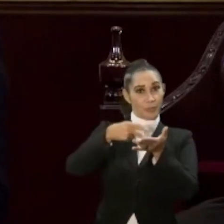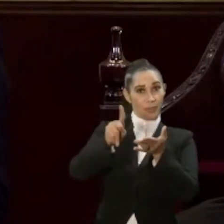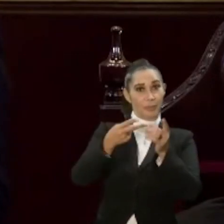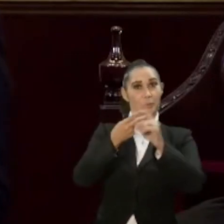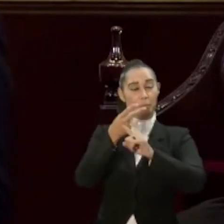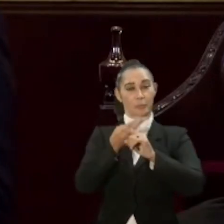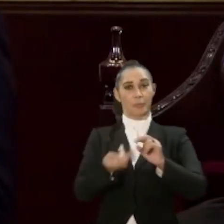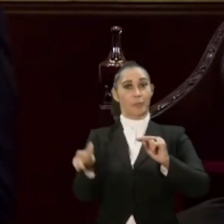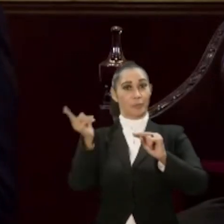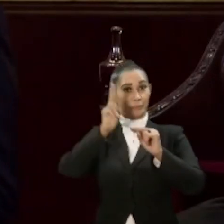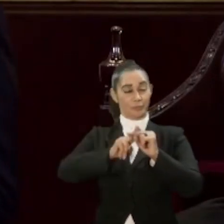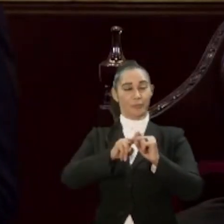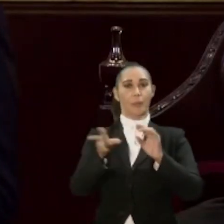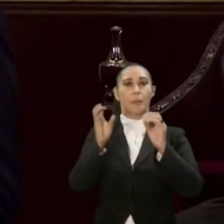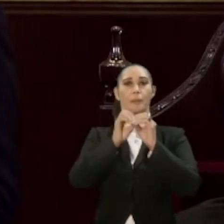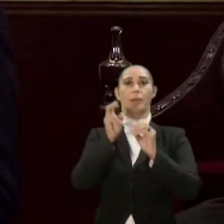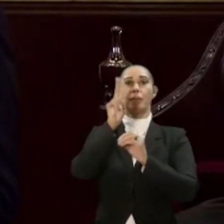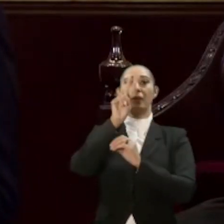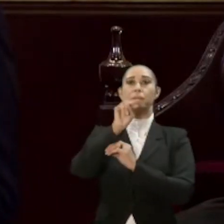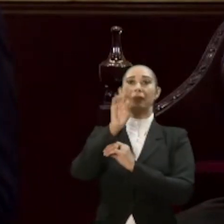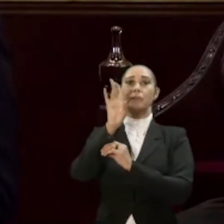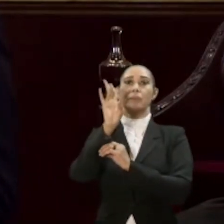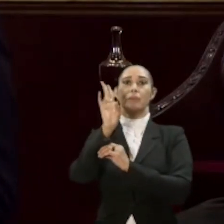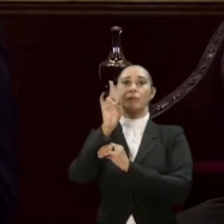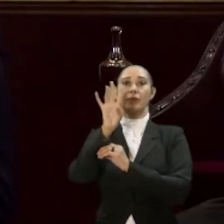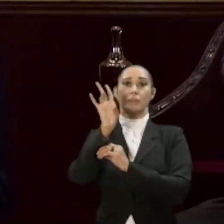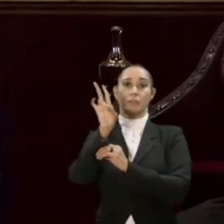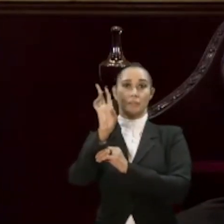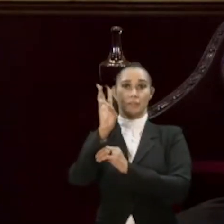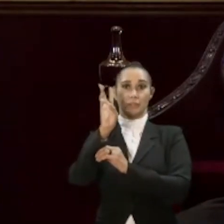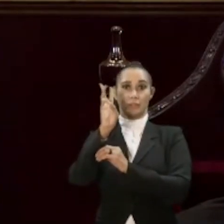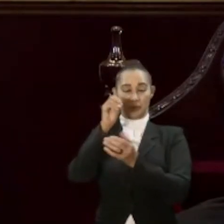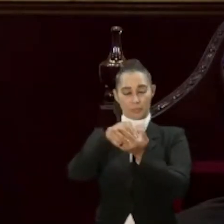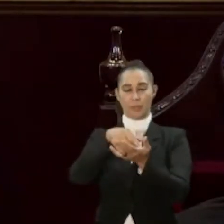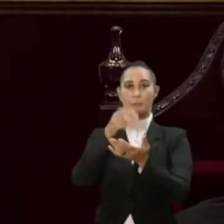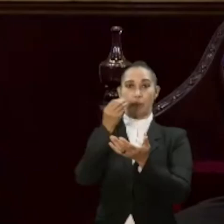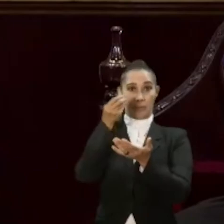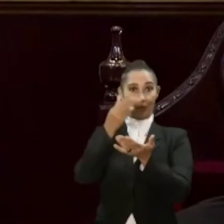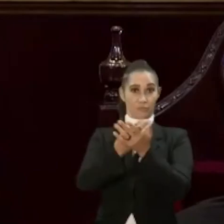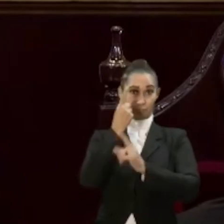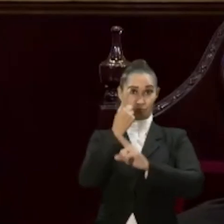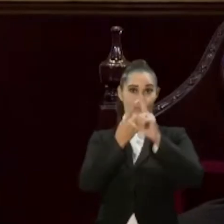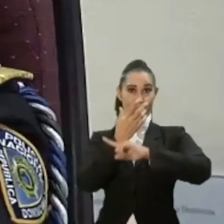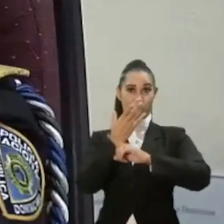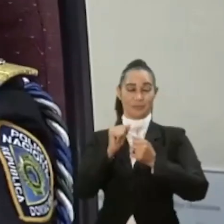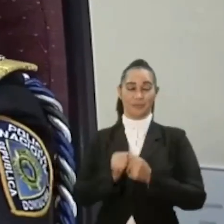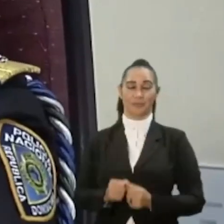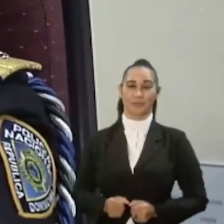en su salario mínimo más de 26.000 pesos al mes. También,